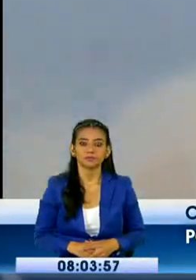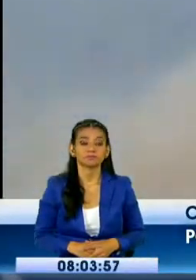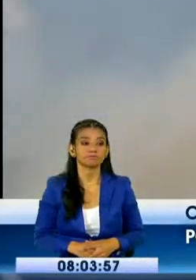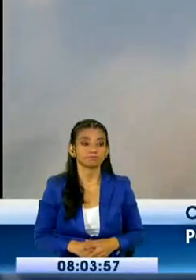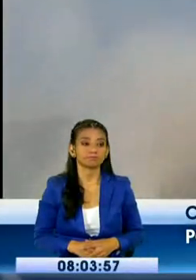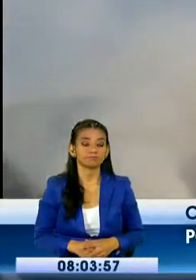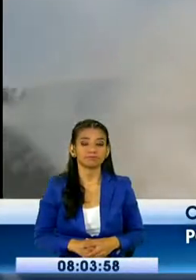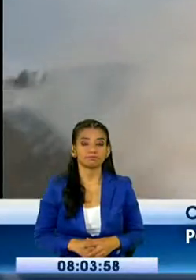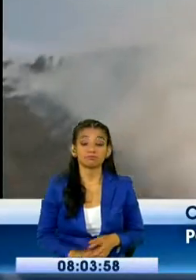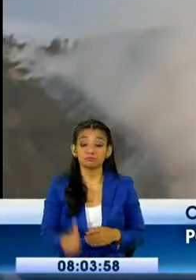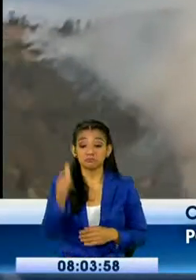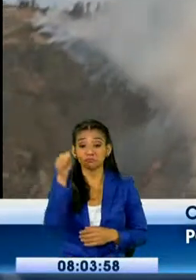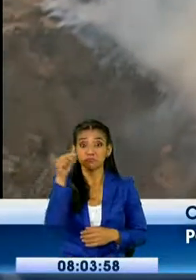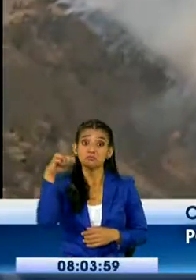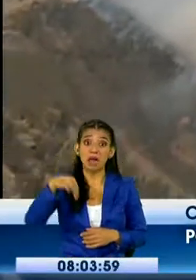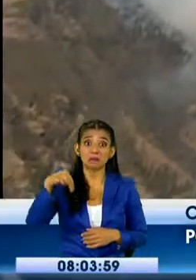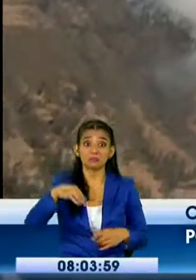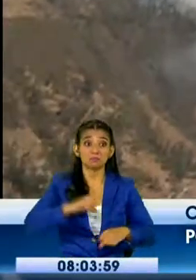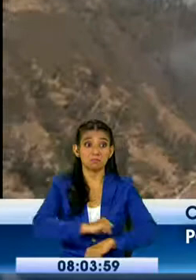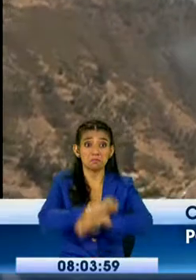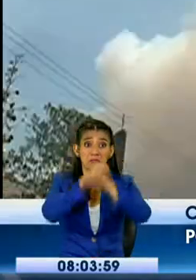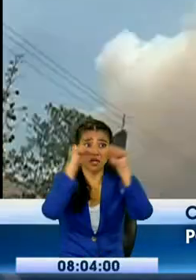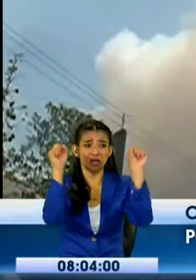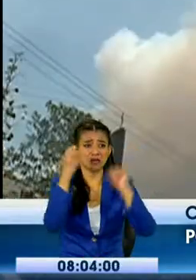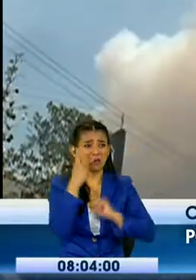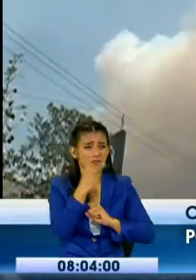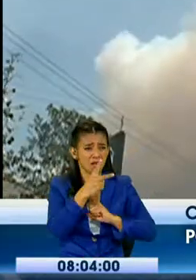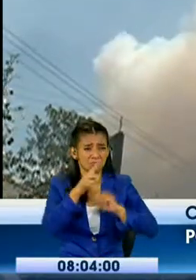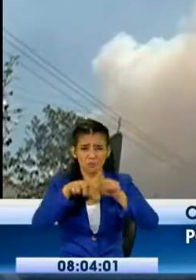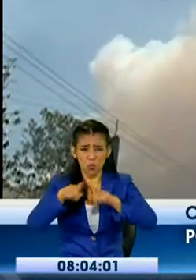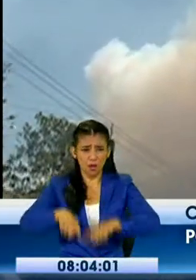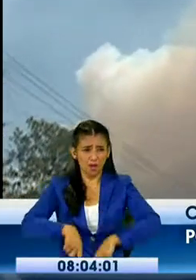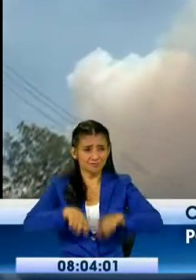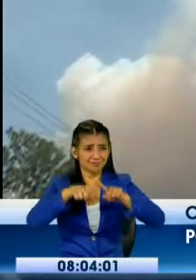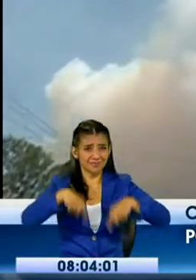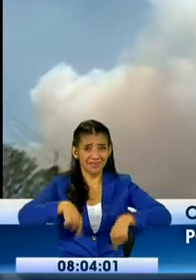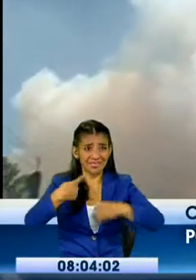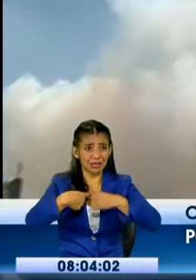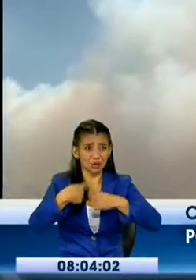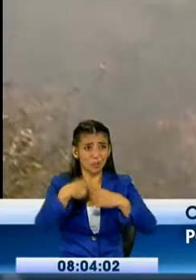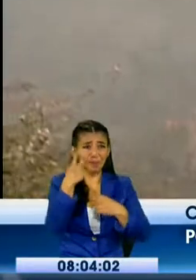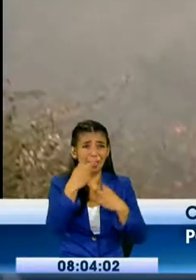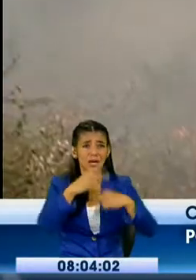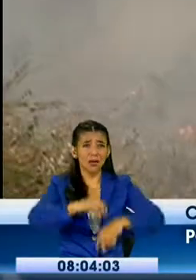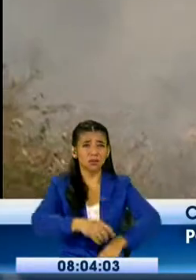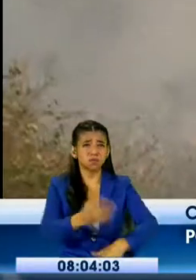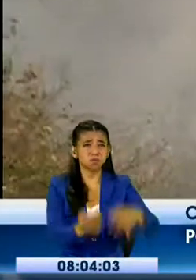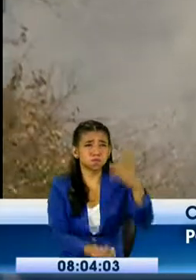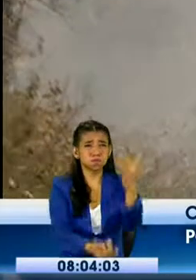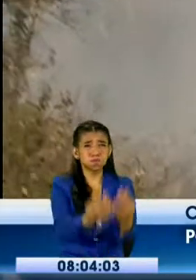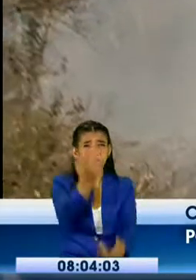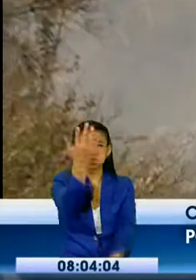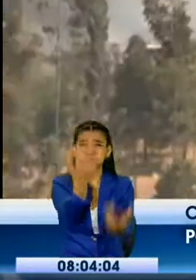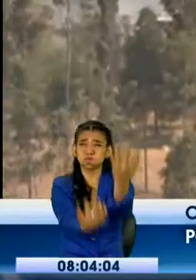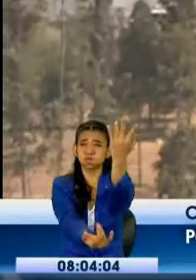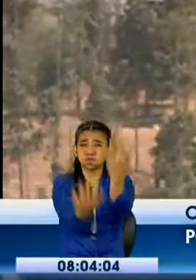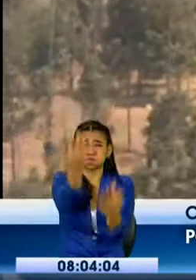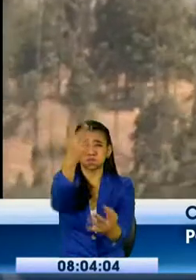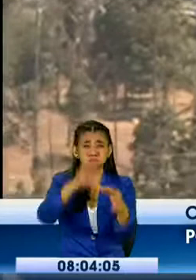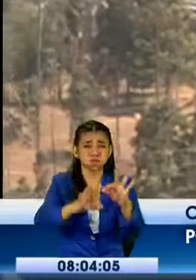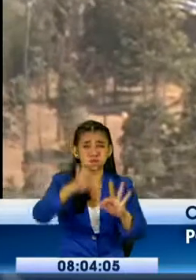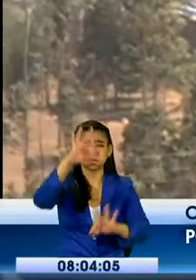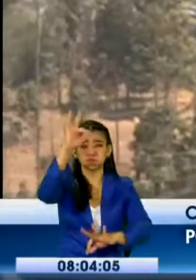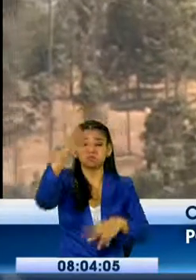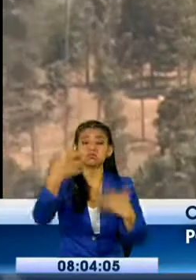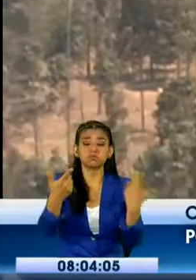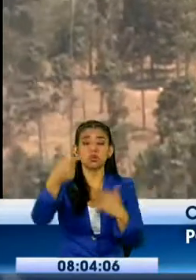La mañana de este martes, una nube de humo se divisaba desde varias zonas de la capital ecuatoriana. Las llamas alcanzaban varios metros de altura en el sector